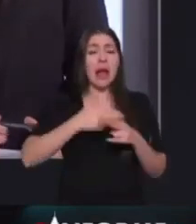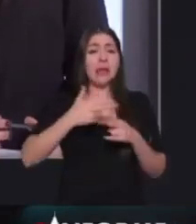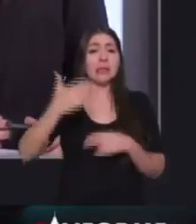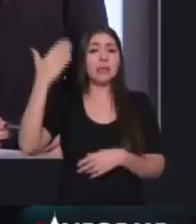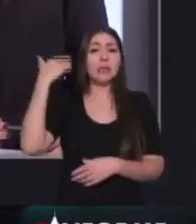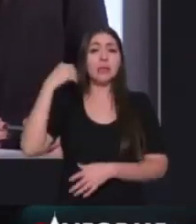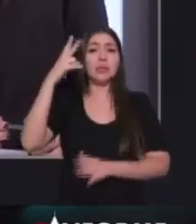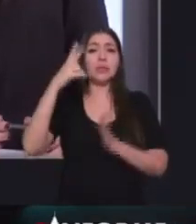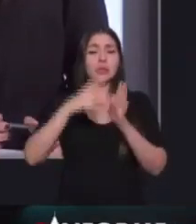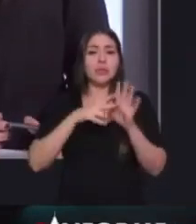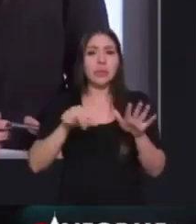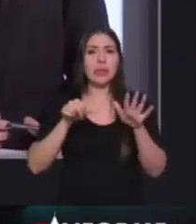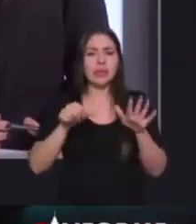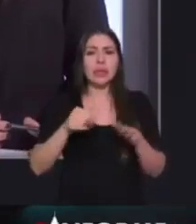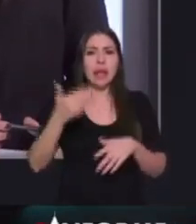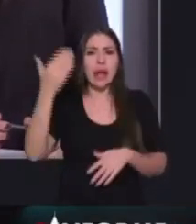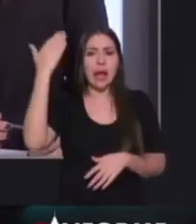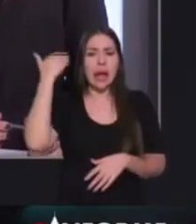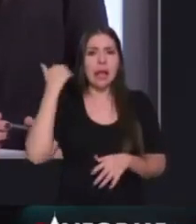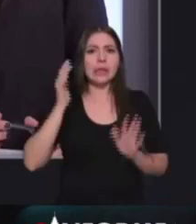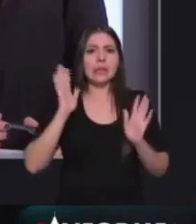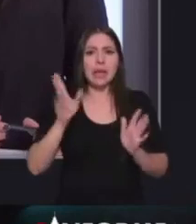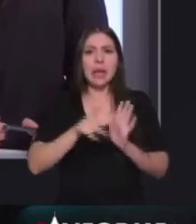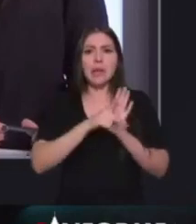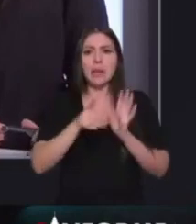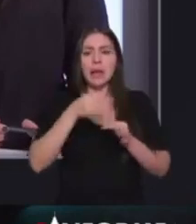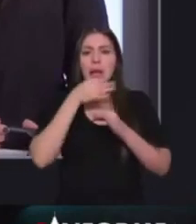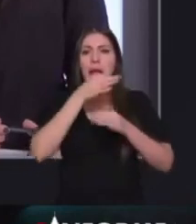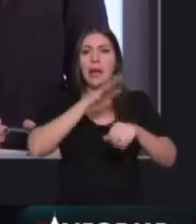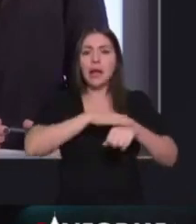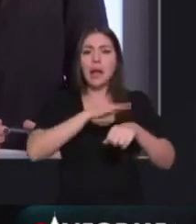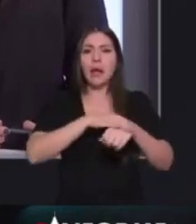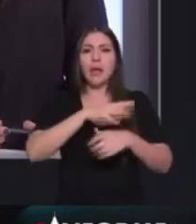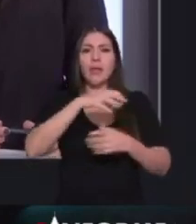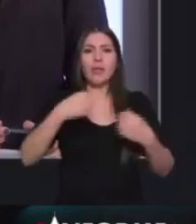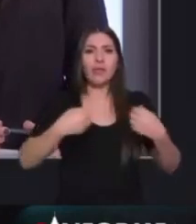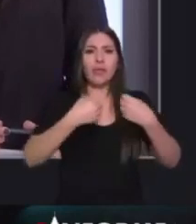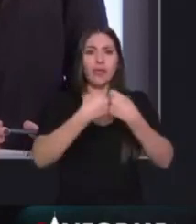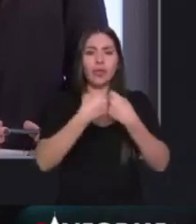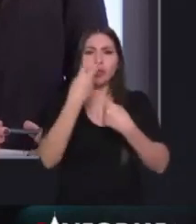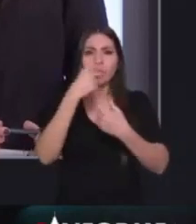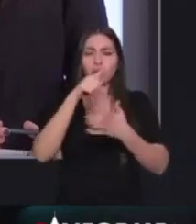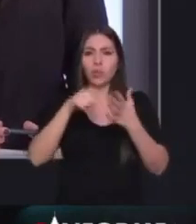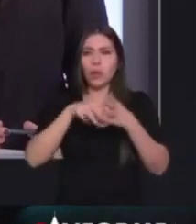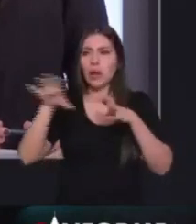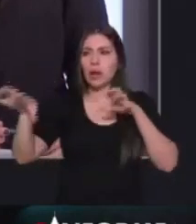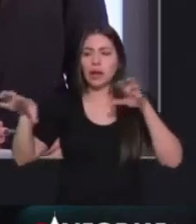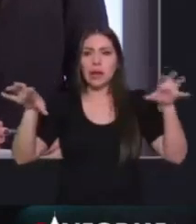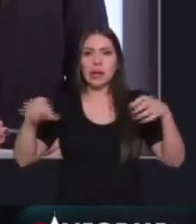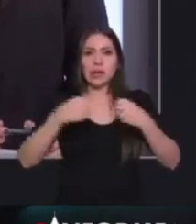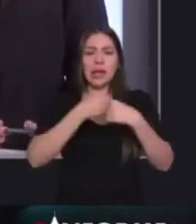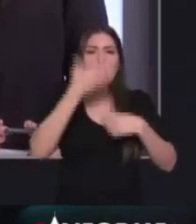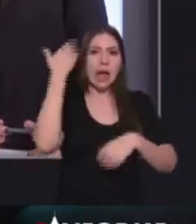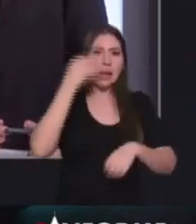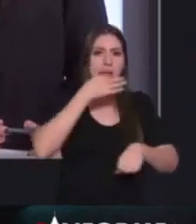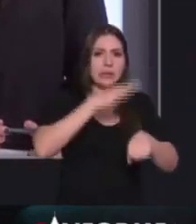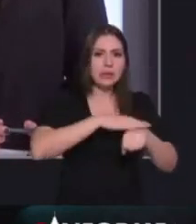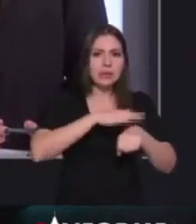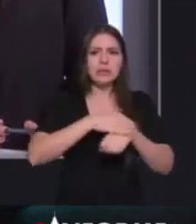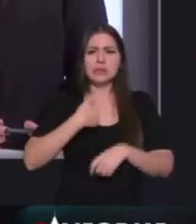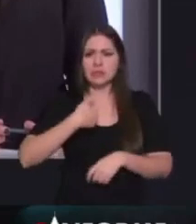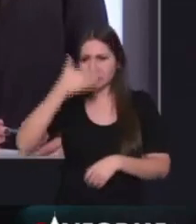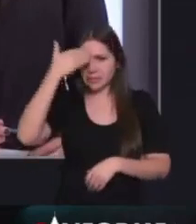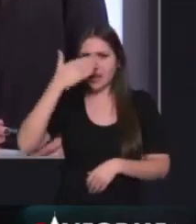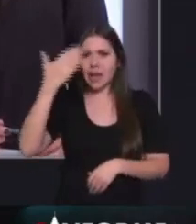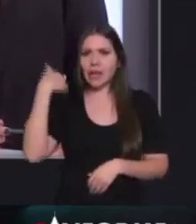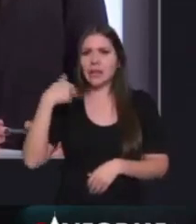se había tenido reportes en la prensa local de los dos lados de la frontera. Y esto me consta porque estuve siguiendo este caso muy importante